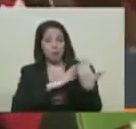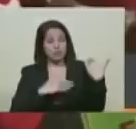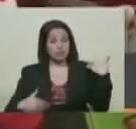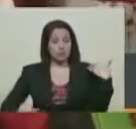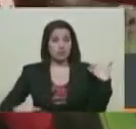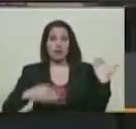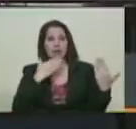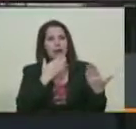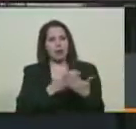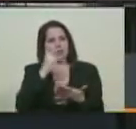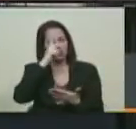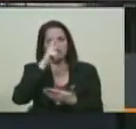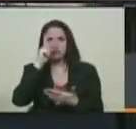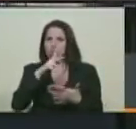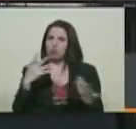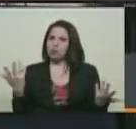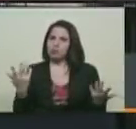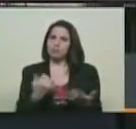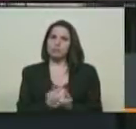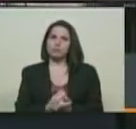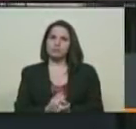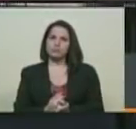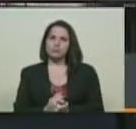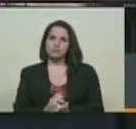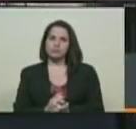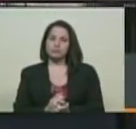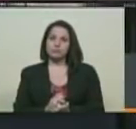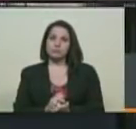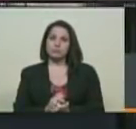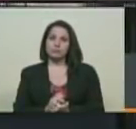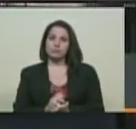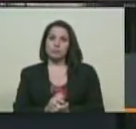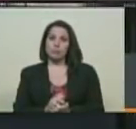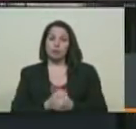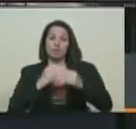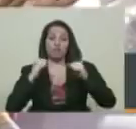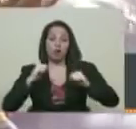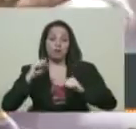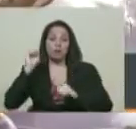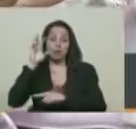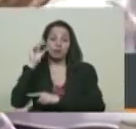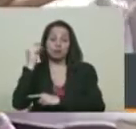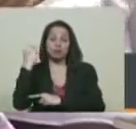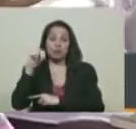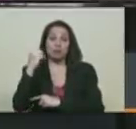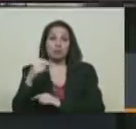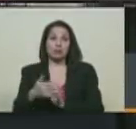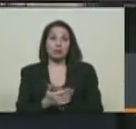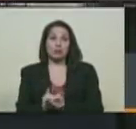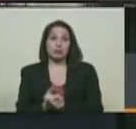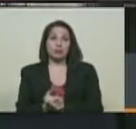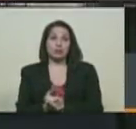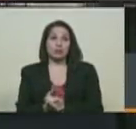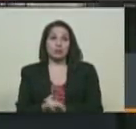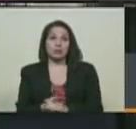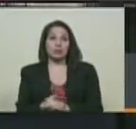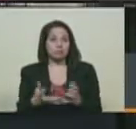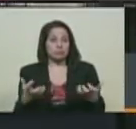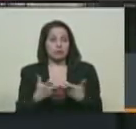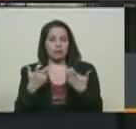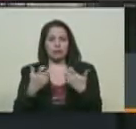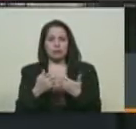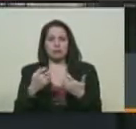profesor Aristóbulo Isturiz. Viene repotenciado de la constituyente a la batalla comunal,